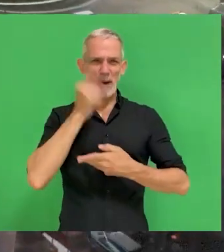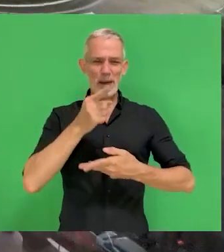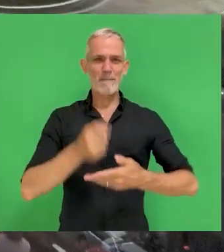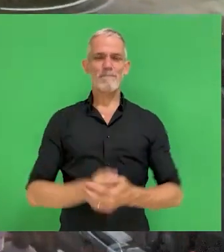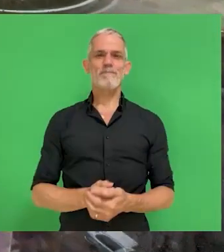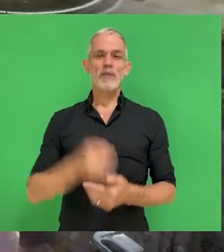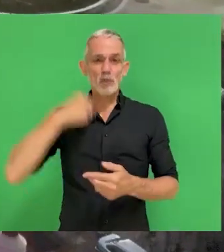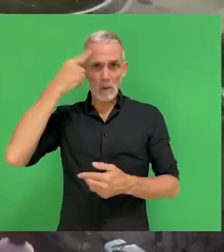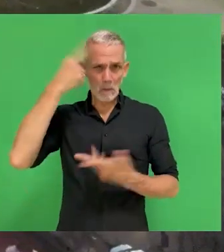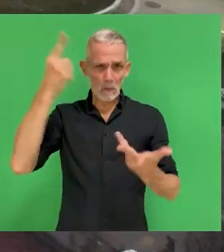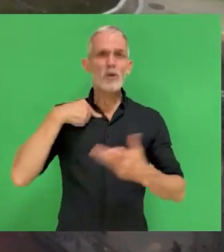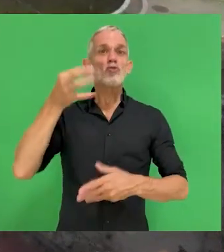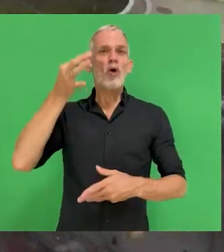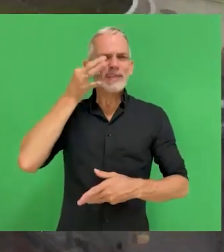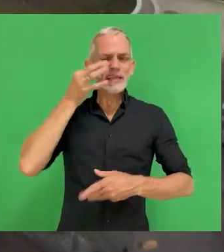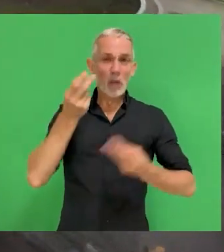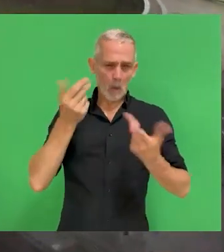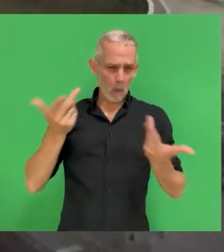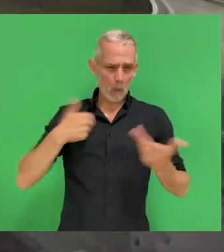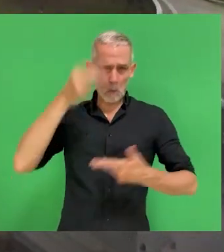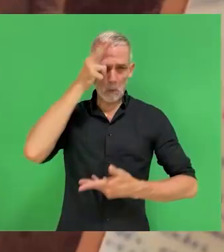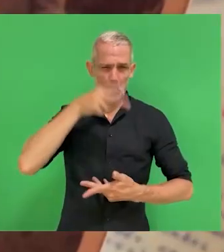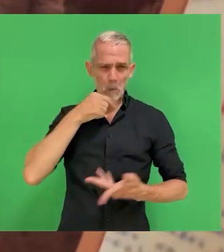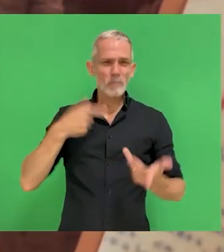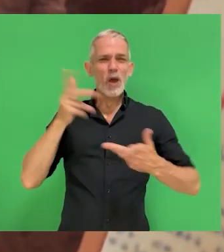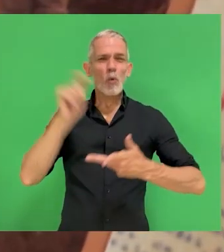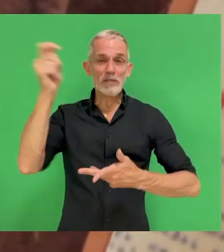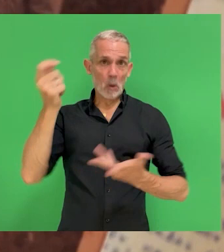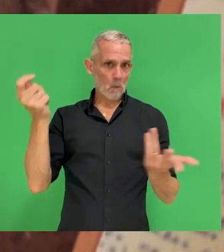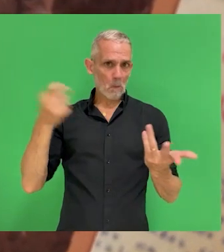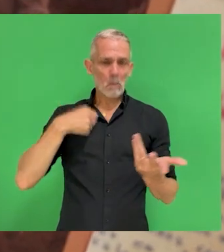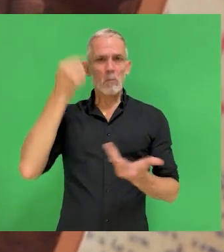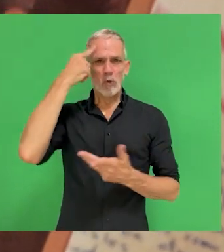Y nunca imaginé que yo era un testigo valioso para un juicio.